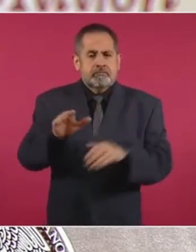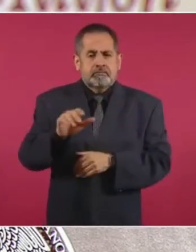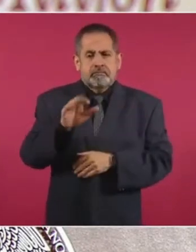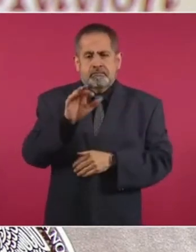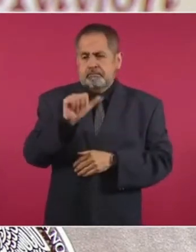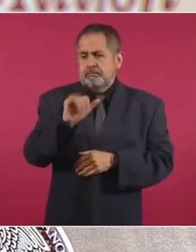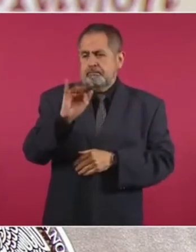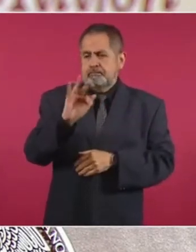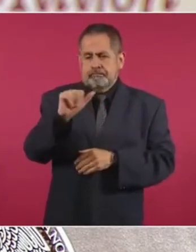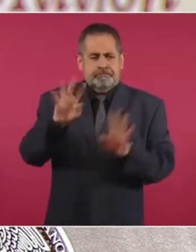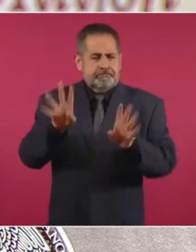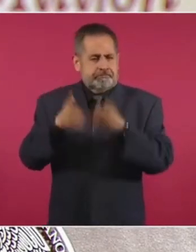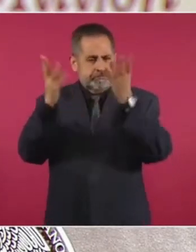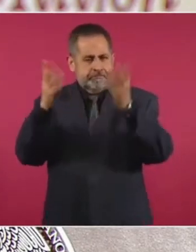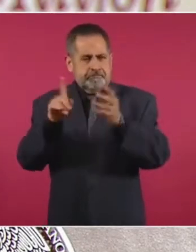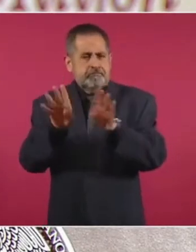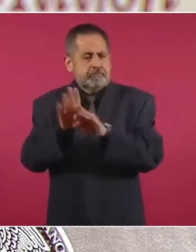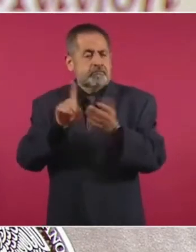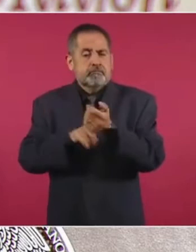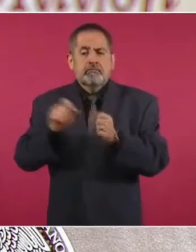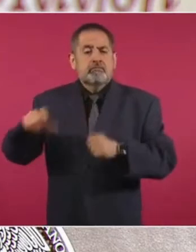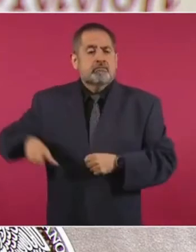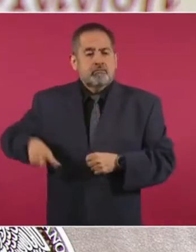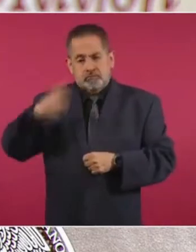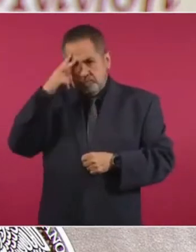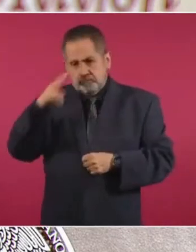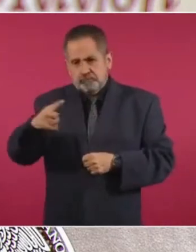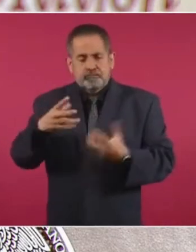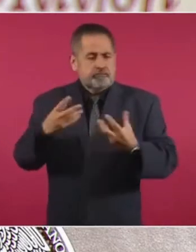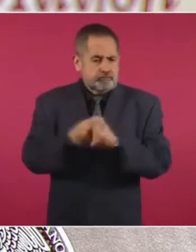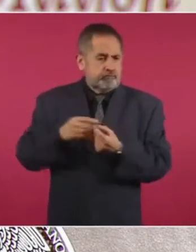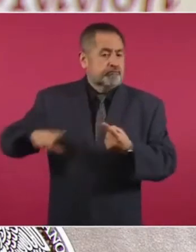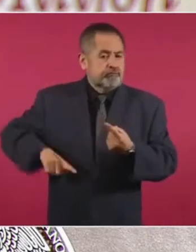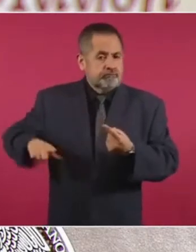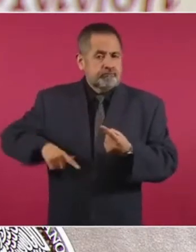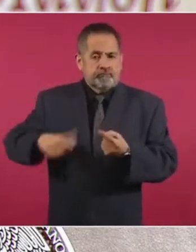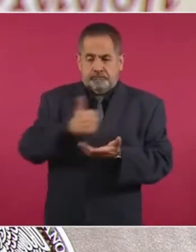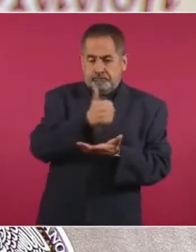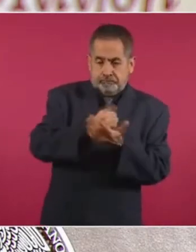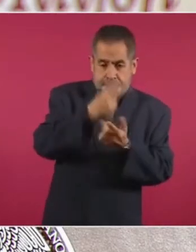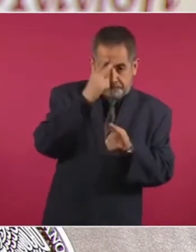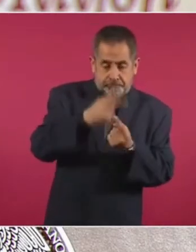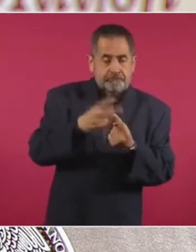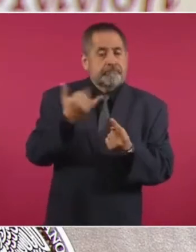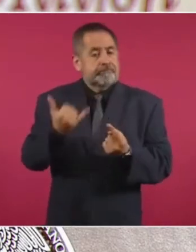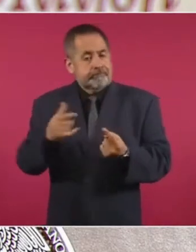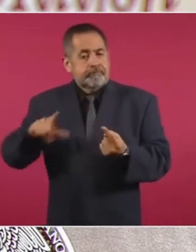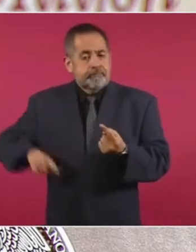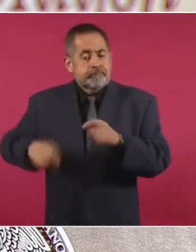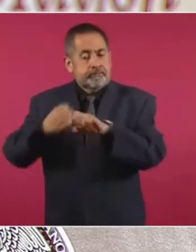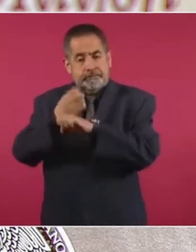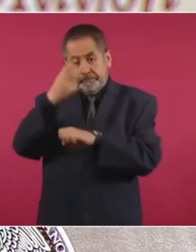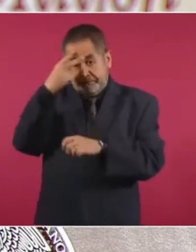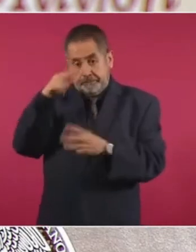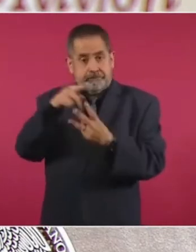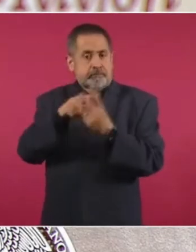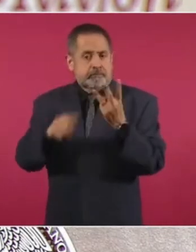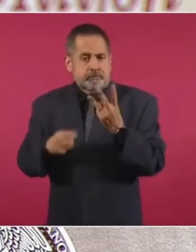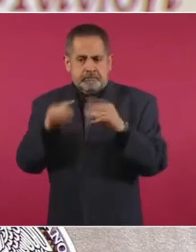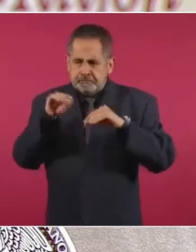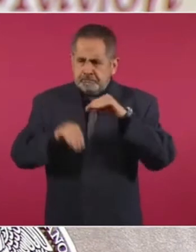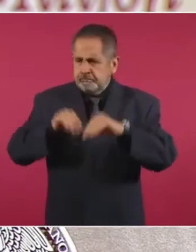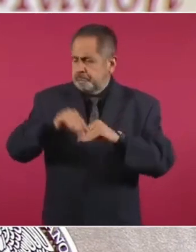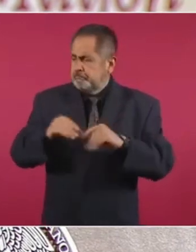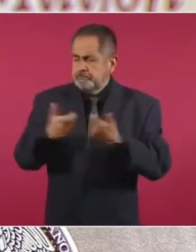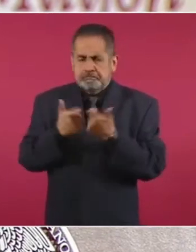por parte del Gobierno de México, el Gobierno de la Ciudad de México y el Gobierno del Estado de México para